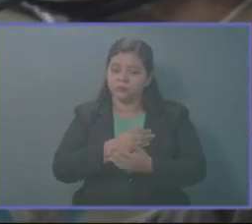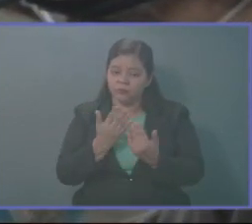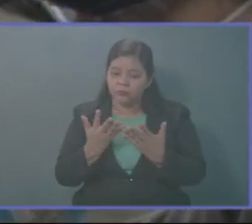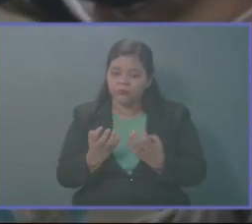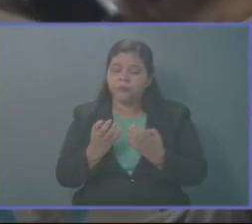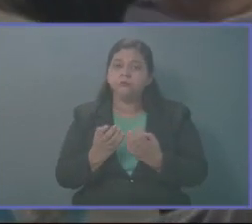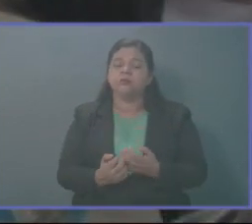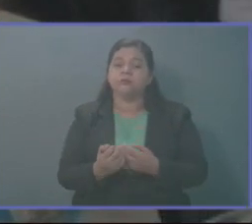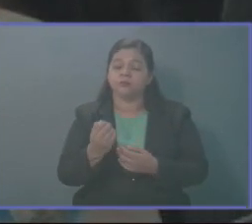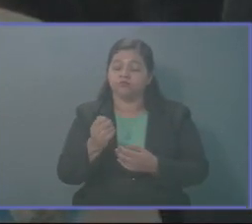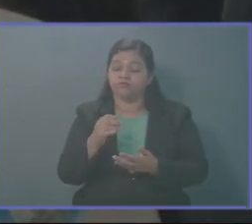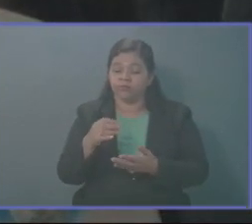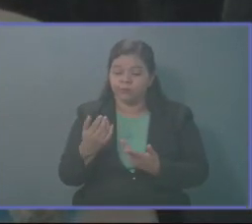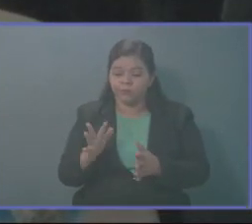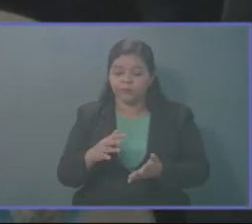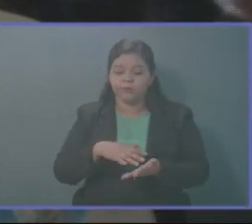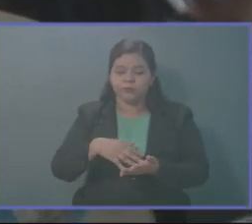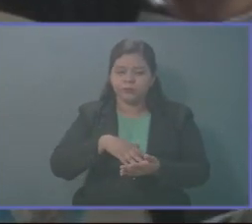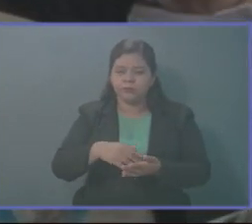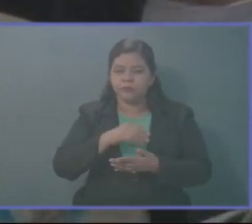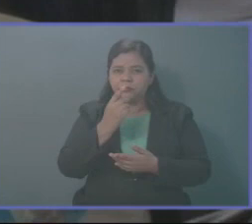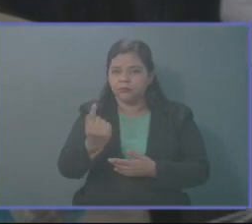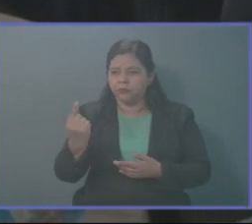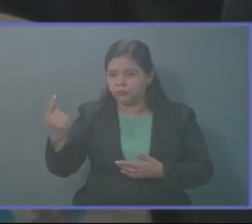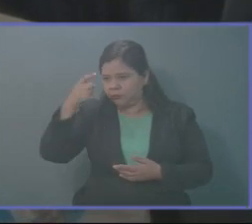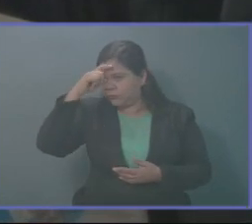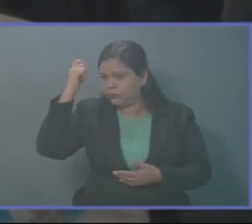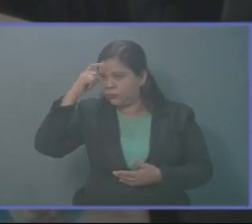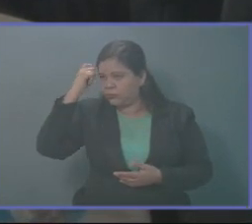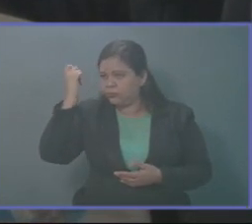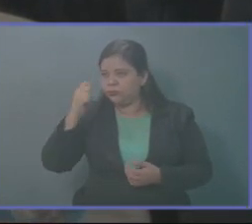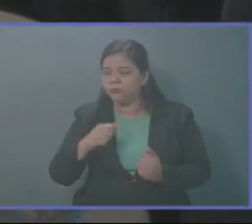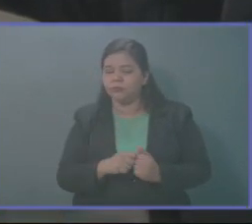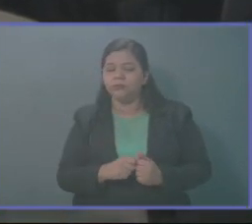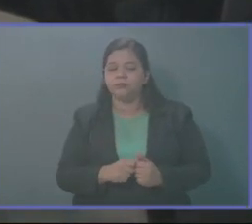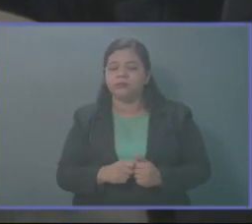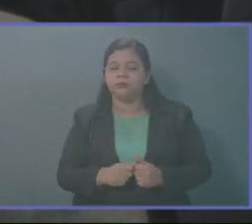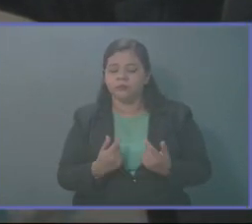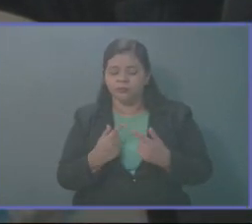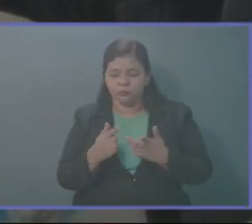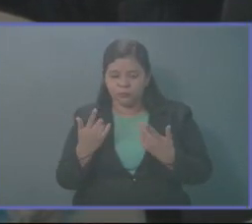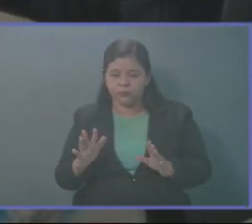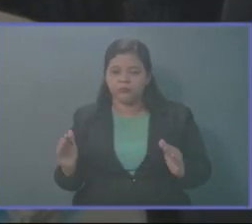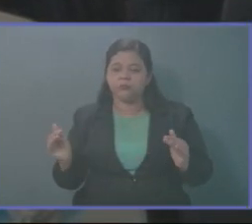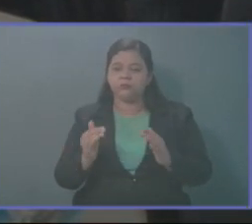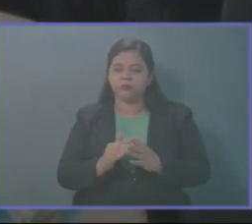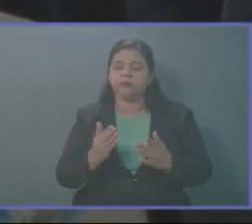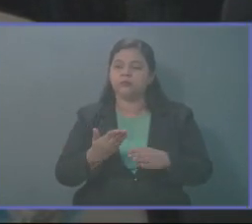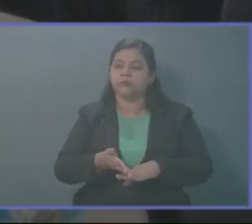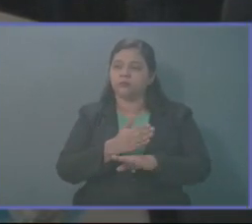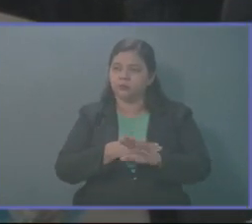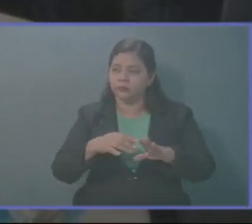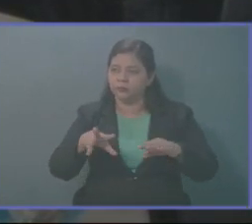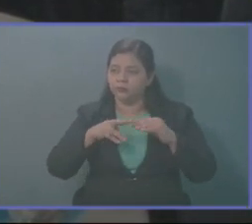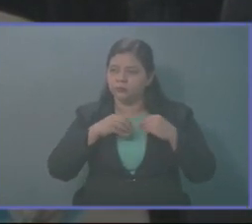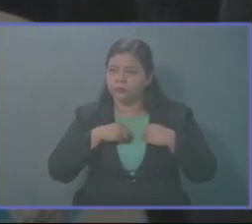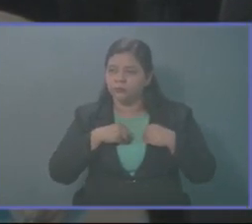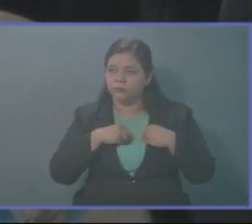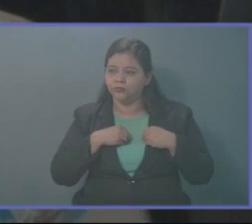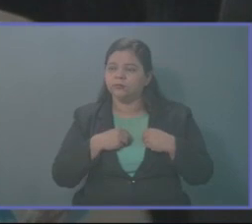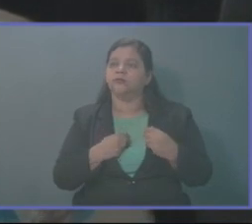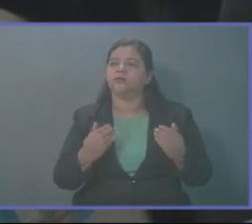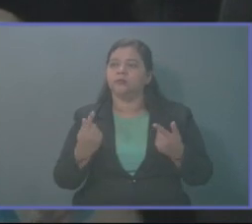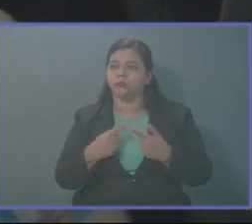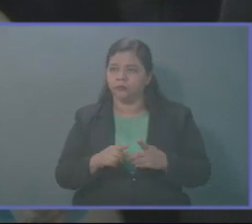la vulnerabilidad alrededor de los trabajadores y trabajadoras, que son los que también se verían afectados si se